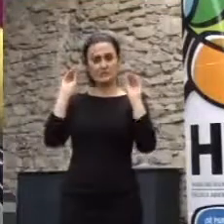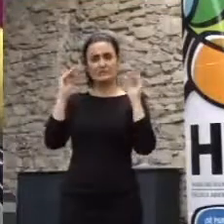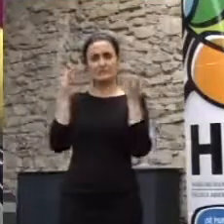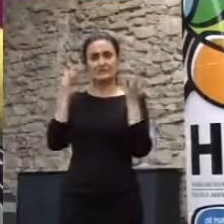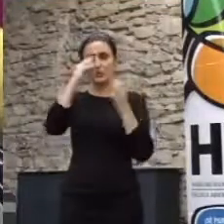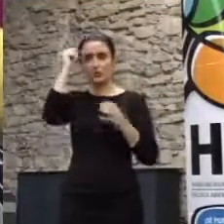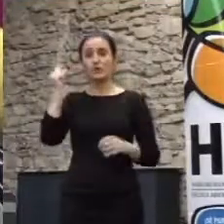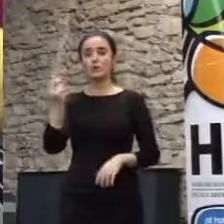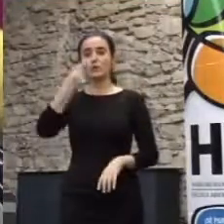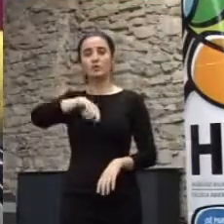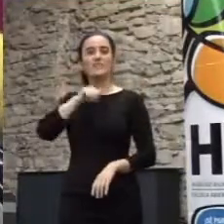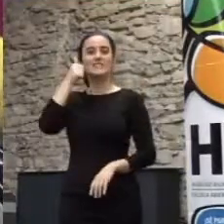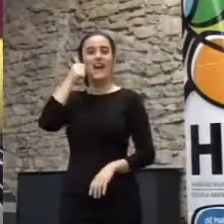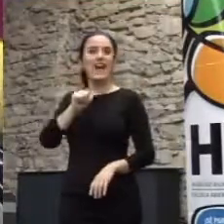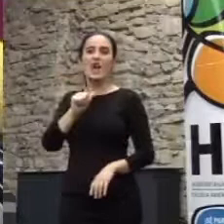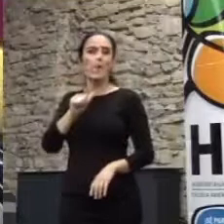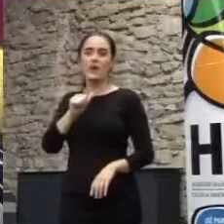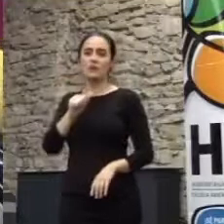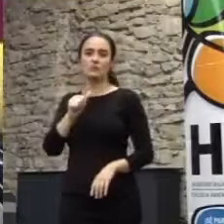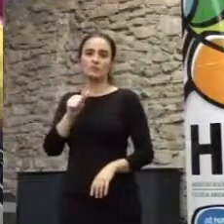Álava somos mucho más